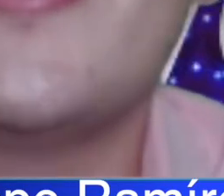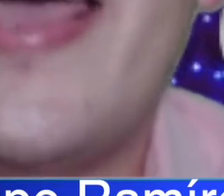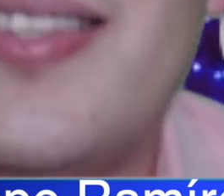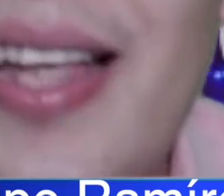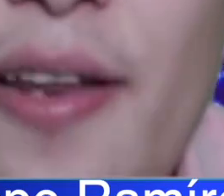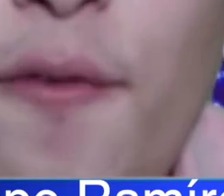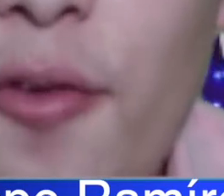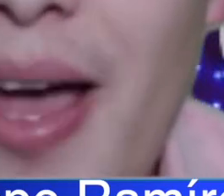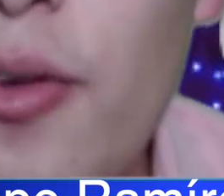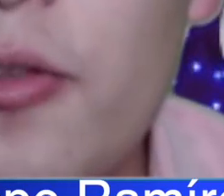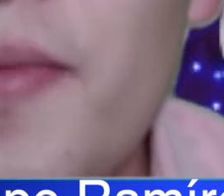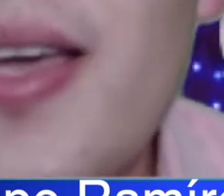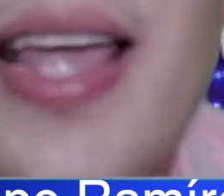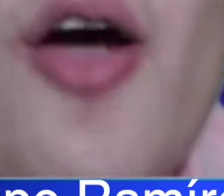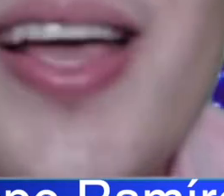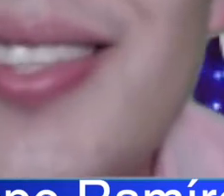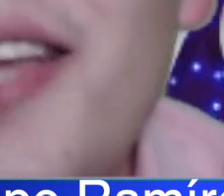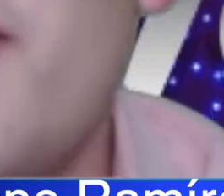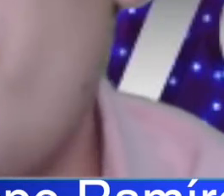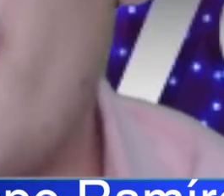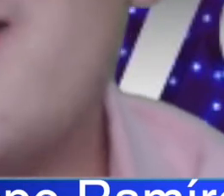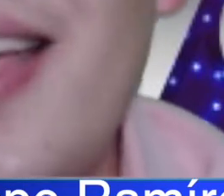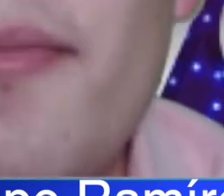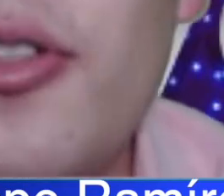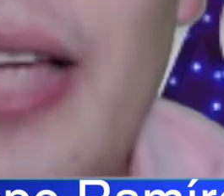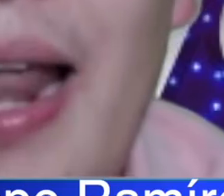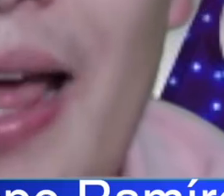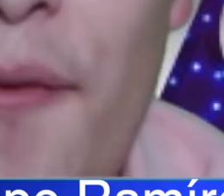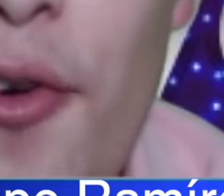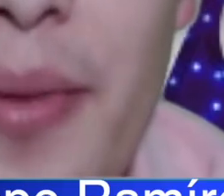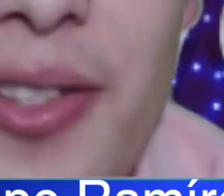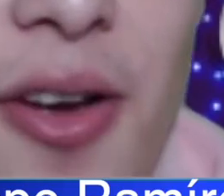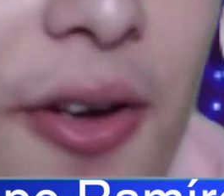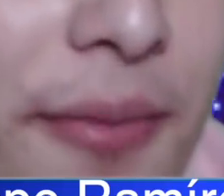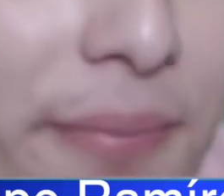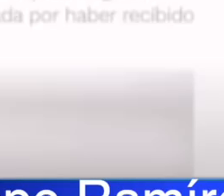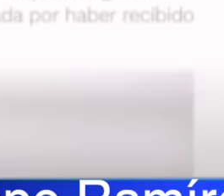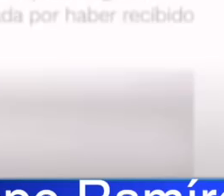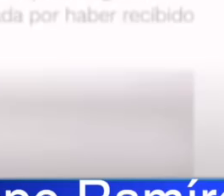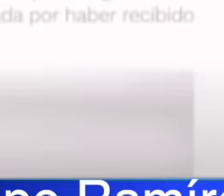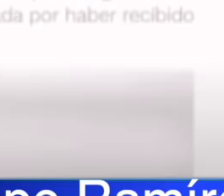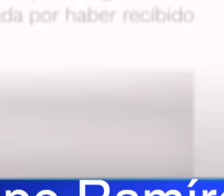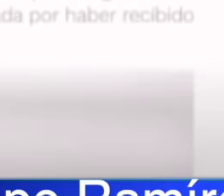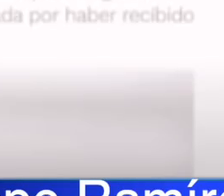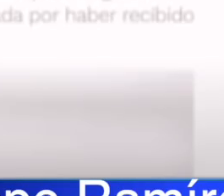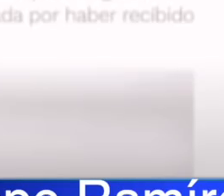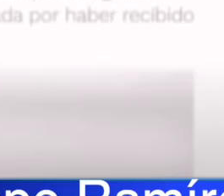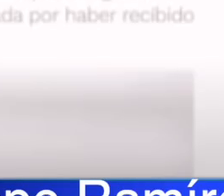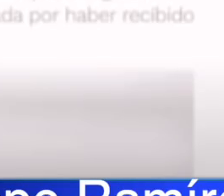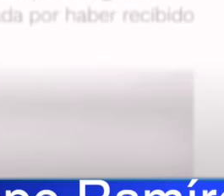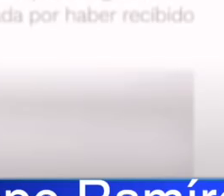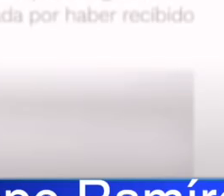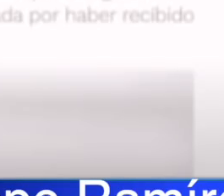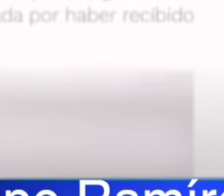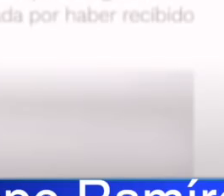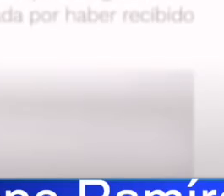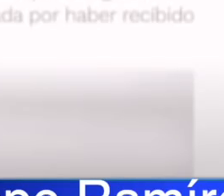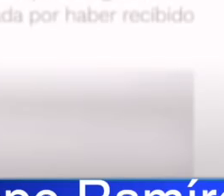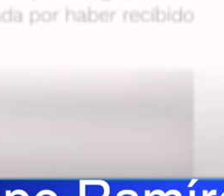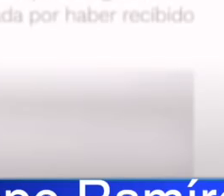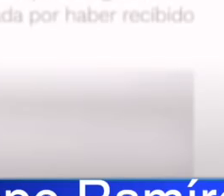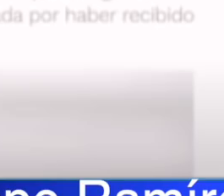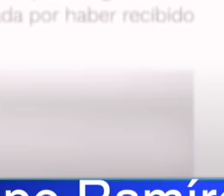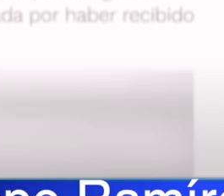ciudadanos estén informados. Y ahora sí, pasemos a la información. Y es que familia, el comandante Borolas se las